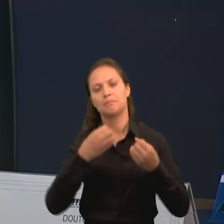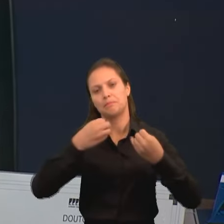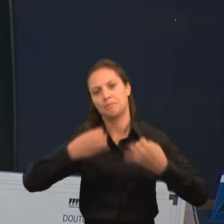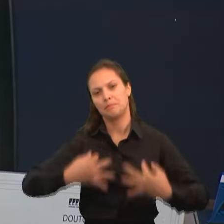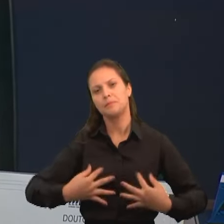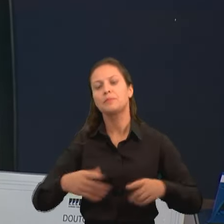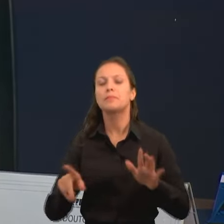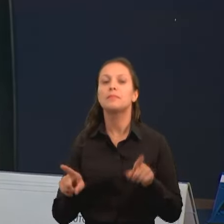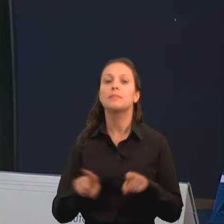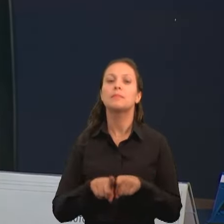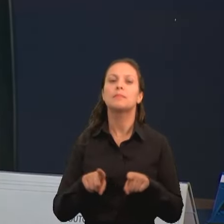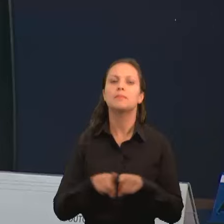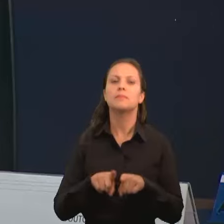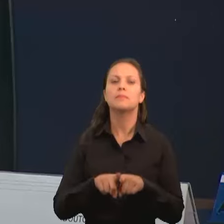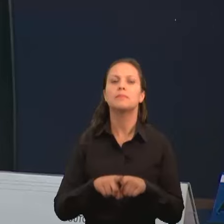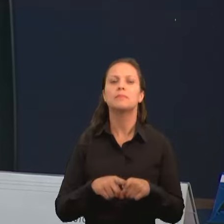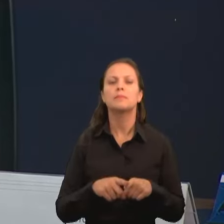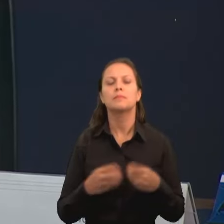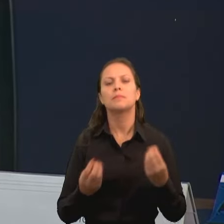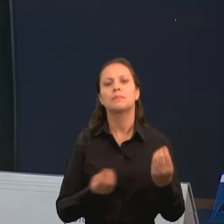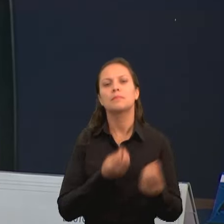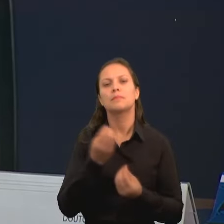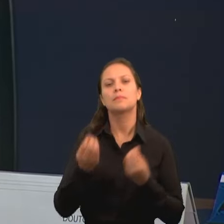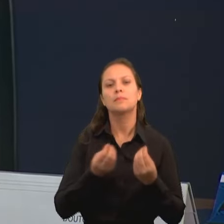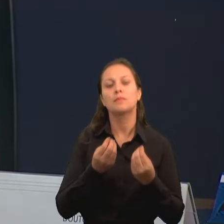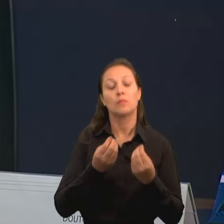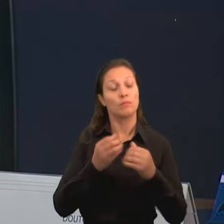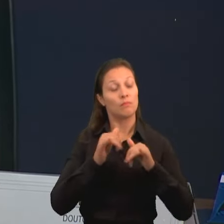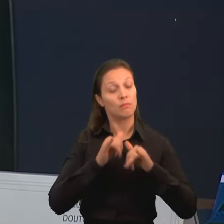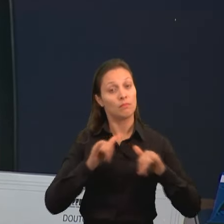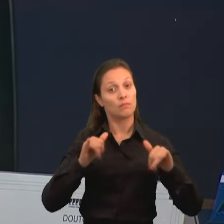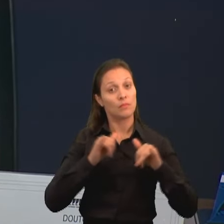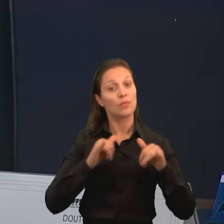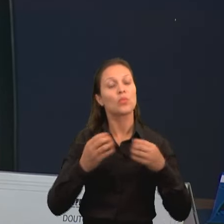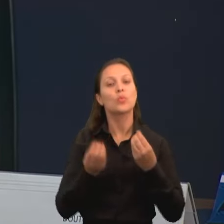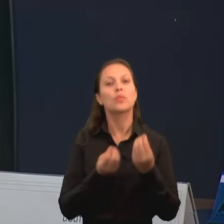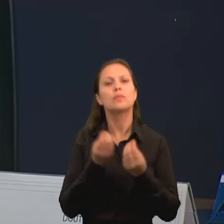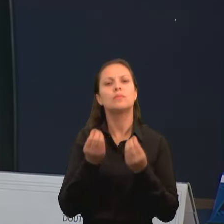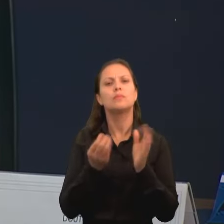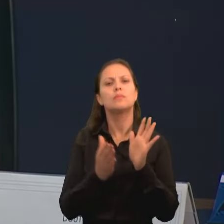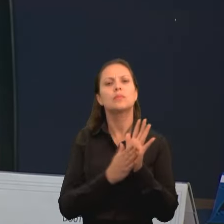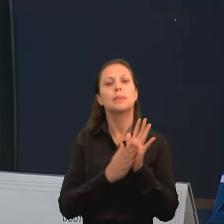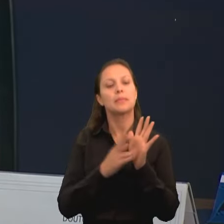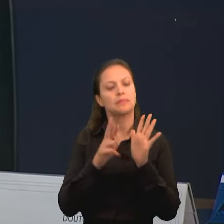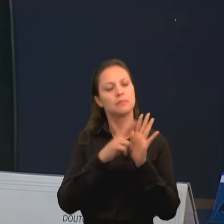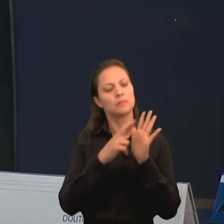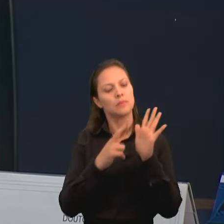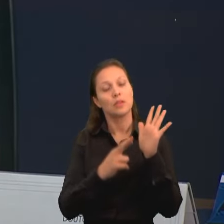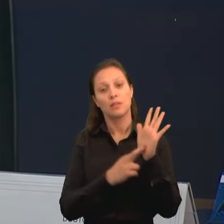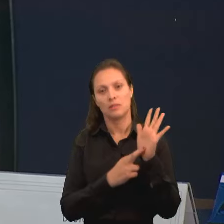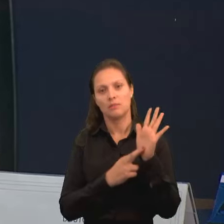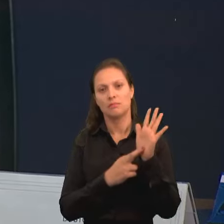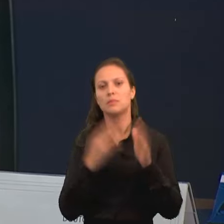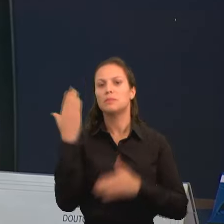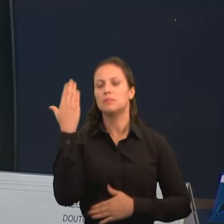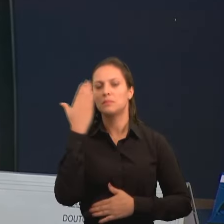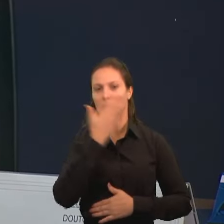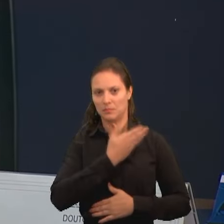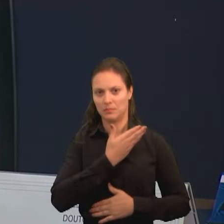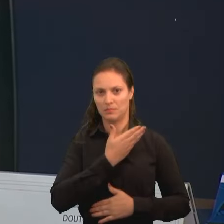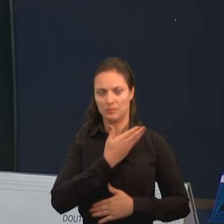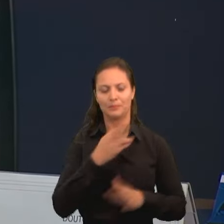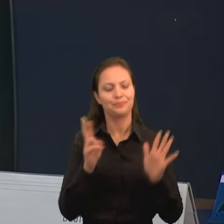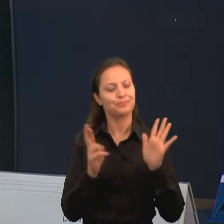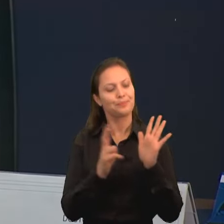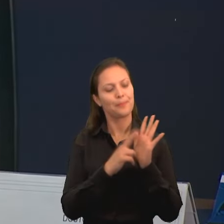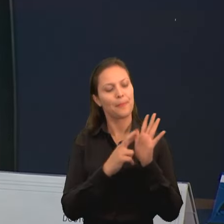ya, de los que ya hablamos, y también desde el punto de vista instrumental, que establecer reglas de